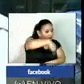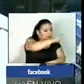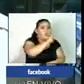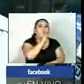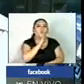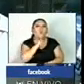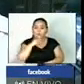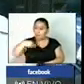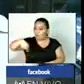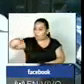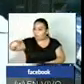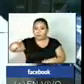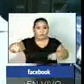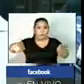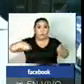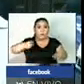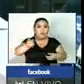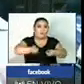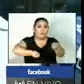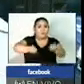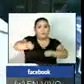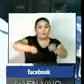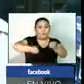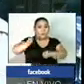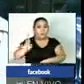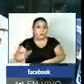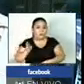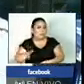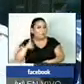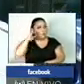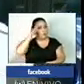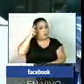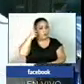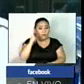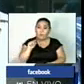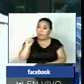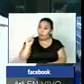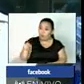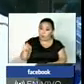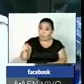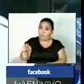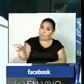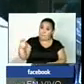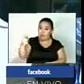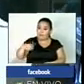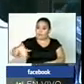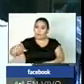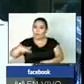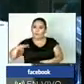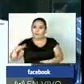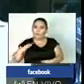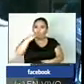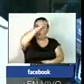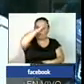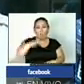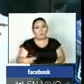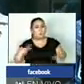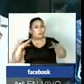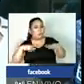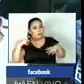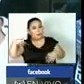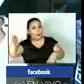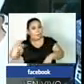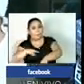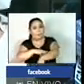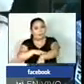porque es transporte terrestre. O sea, esto no se trata de que tú llegas al aeropuerto, ¿verdad?, de vacaciones a Miami